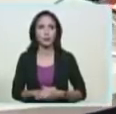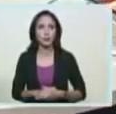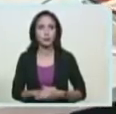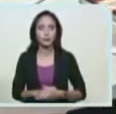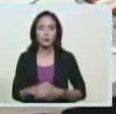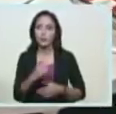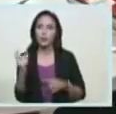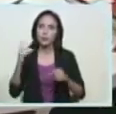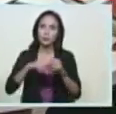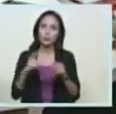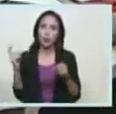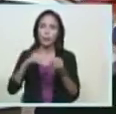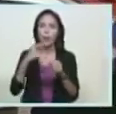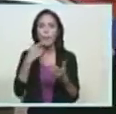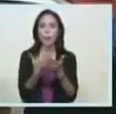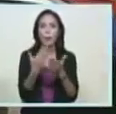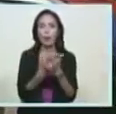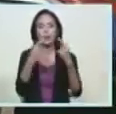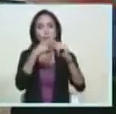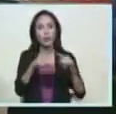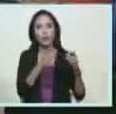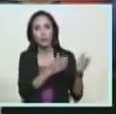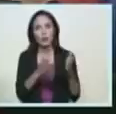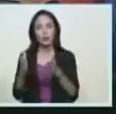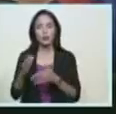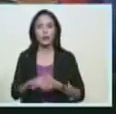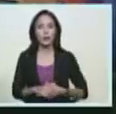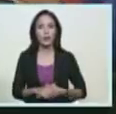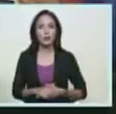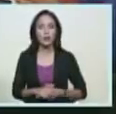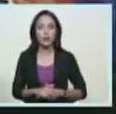incorporando propuestas de diversos sectores